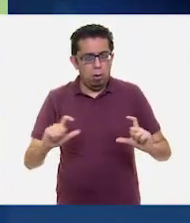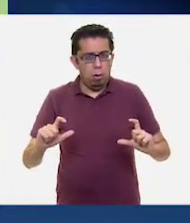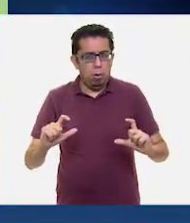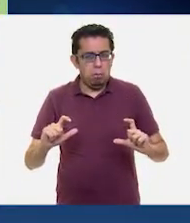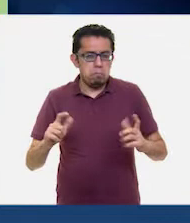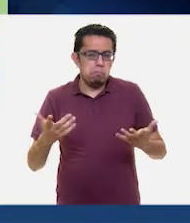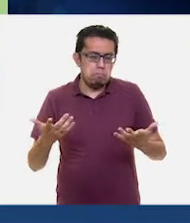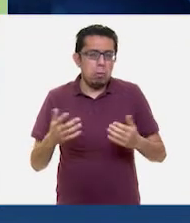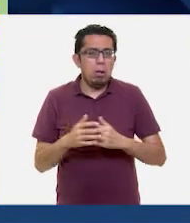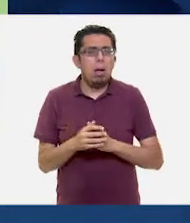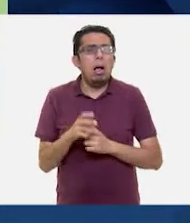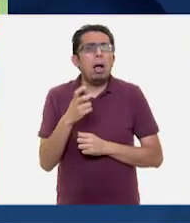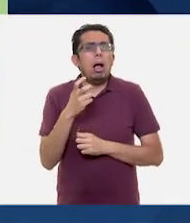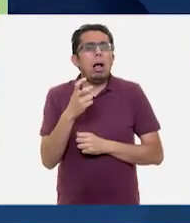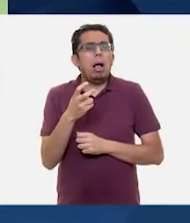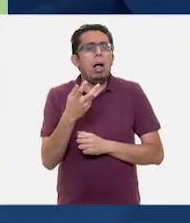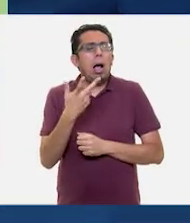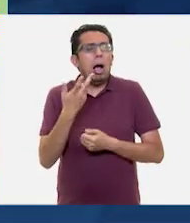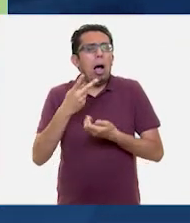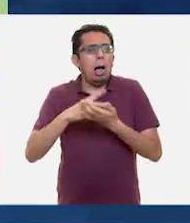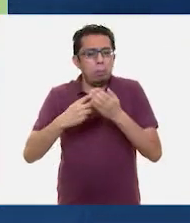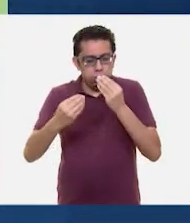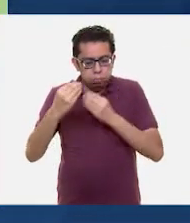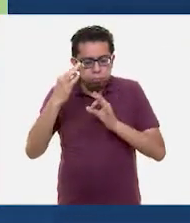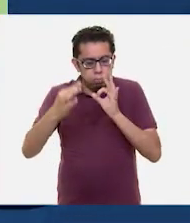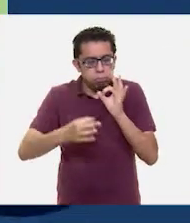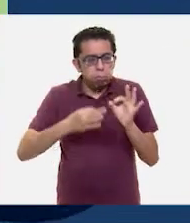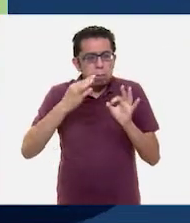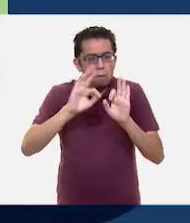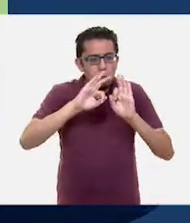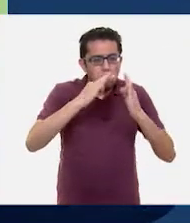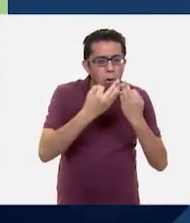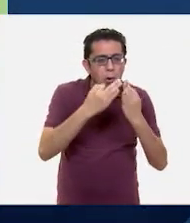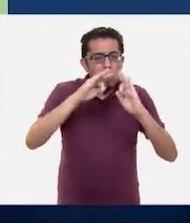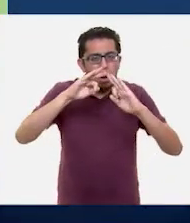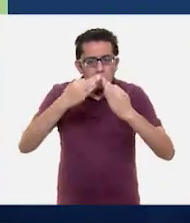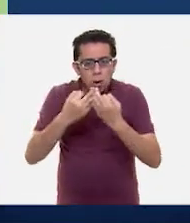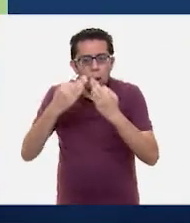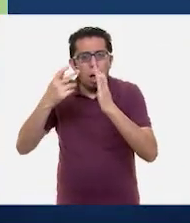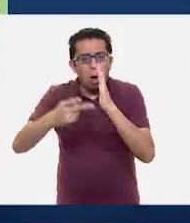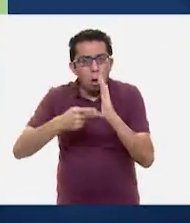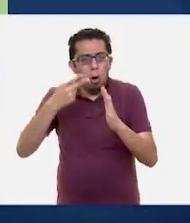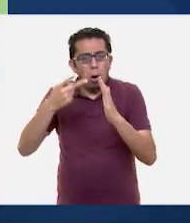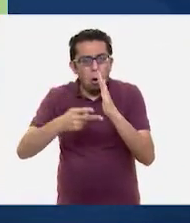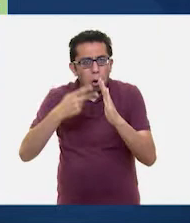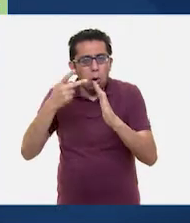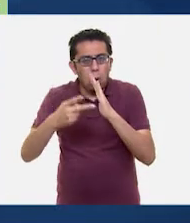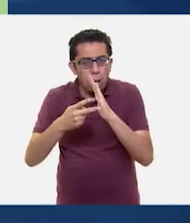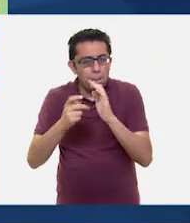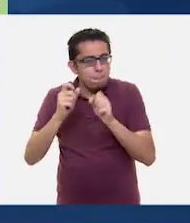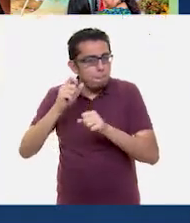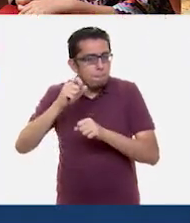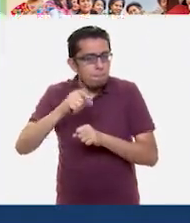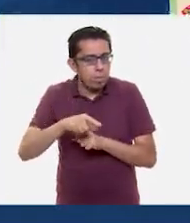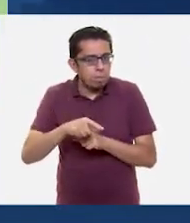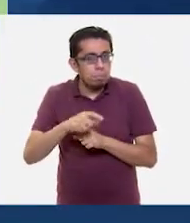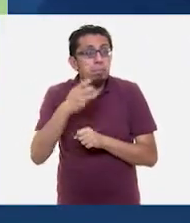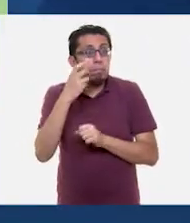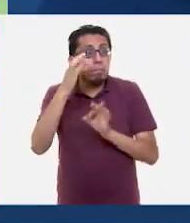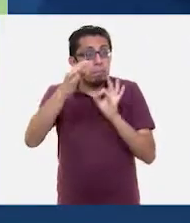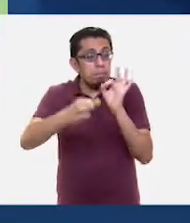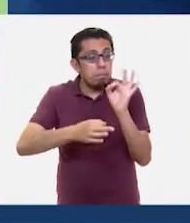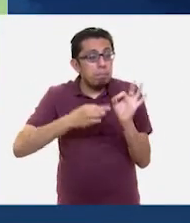todo el huipil, es ornamentado con figuras que se repiten. Muy buena observación. Los bordados que tiene cada